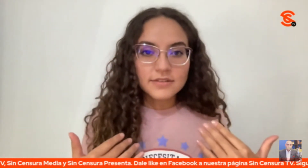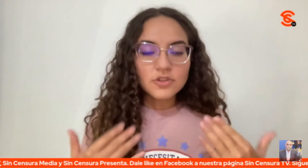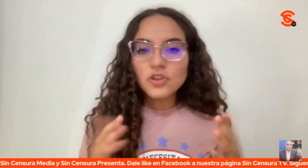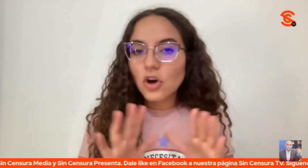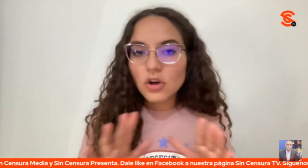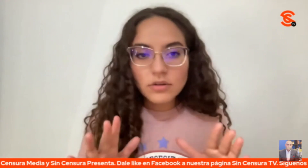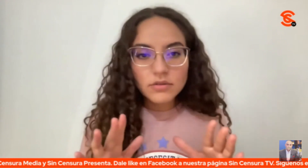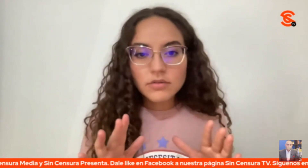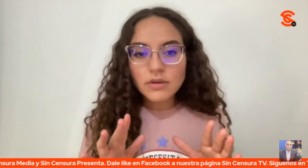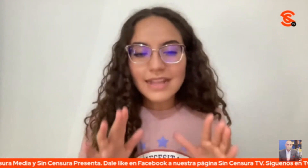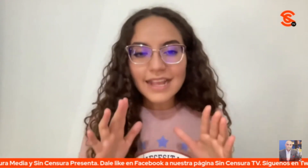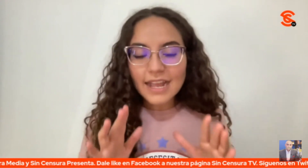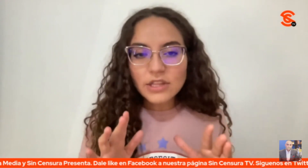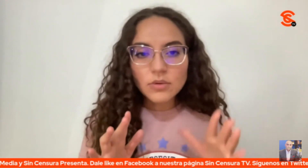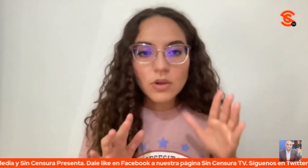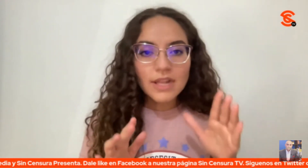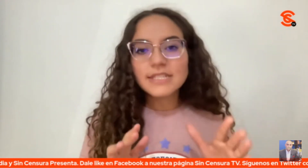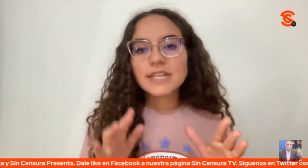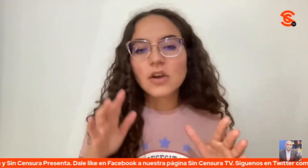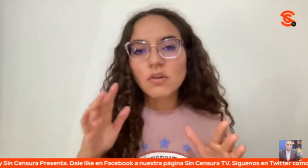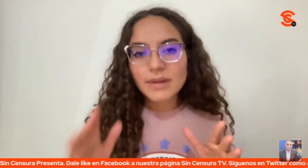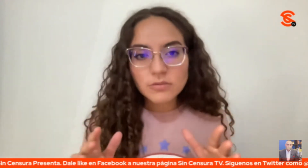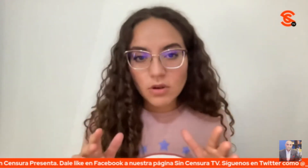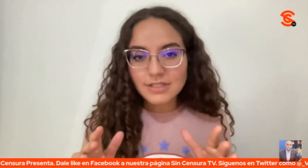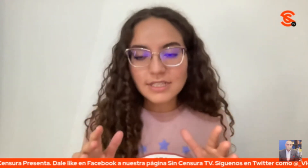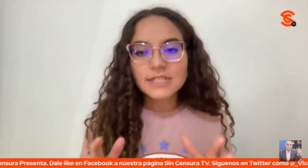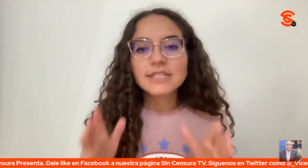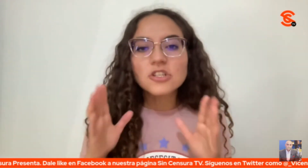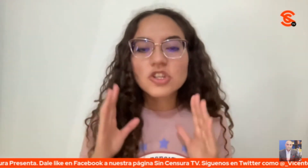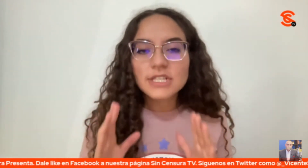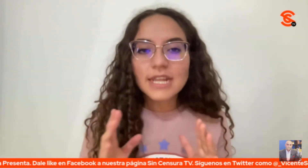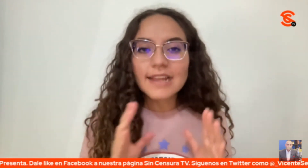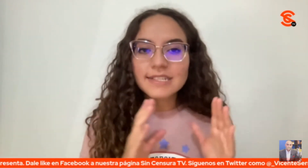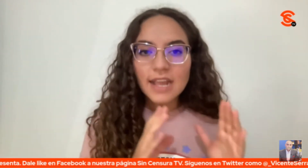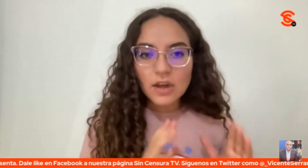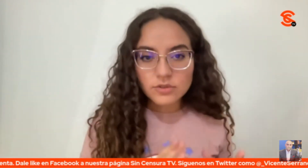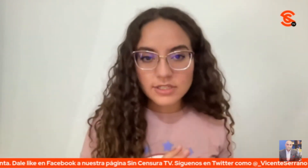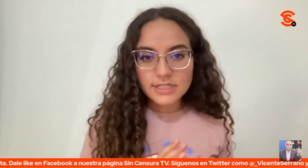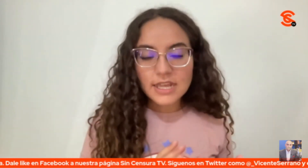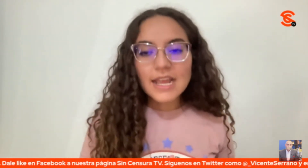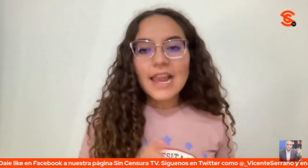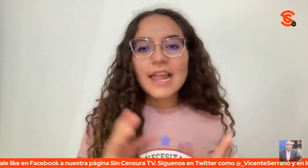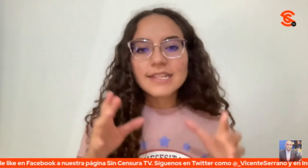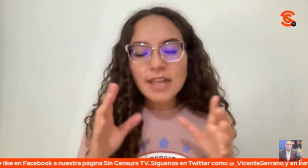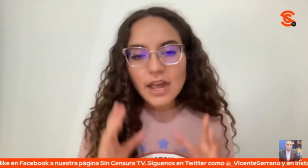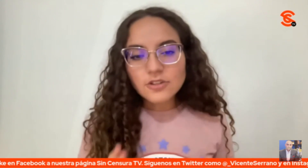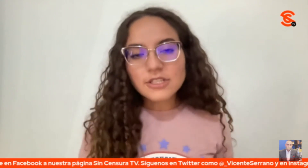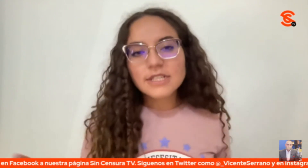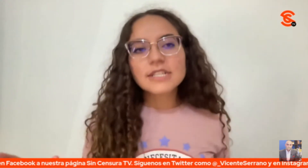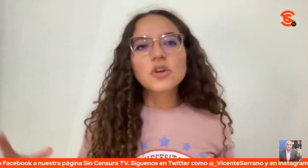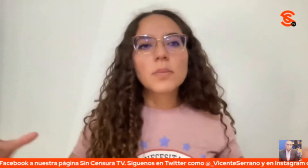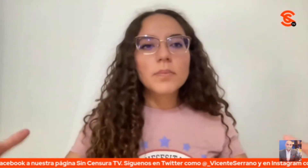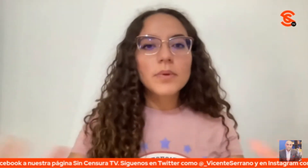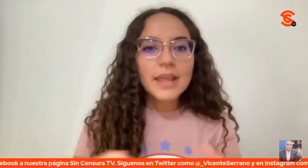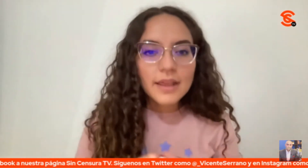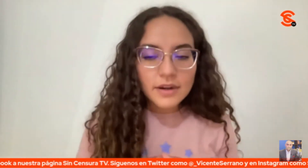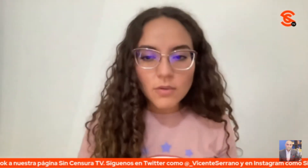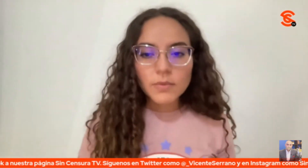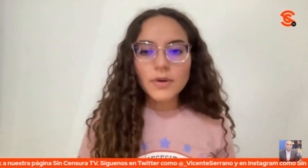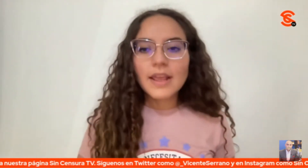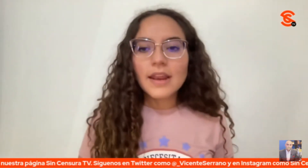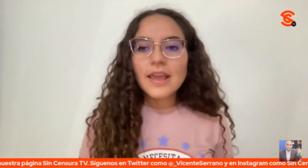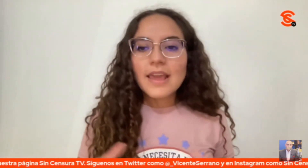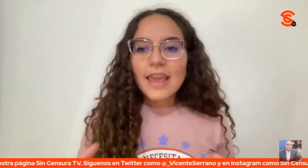causas, no atacando violencia con más violencia, sino desde las causas que es